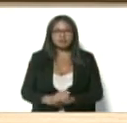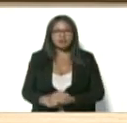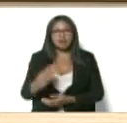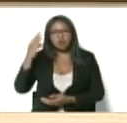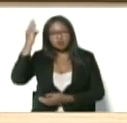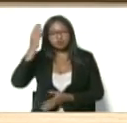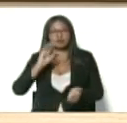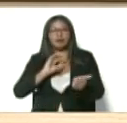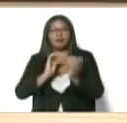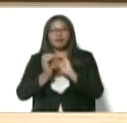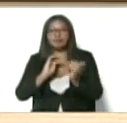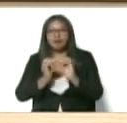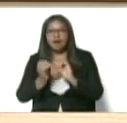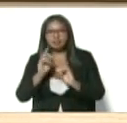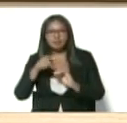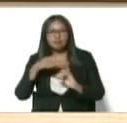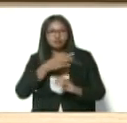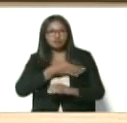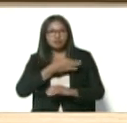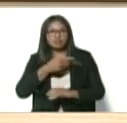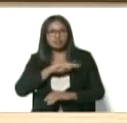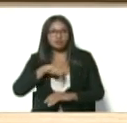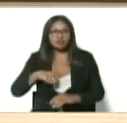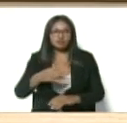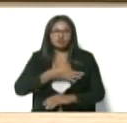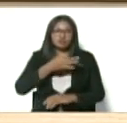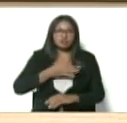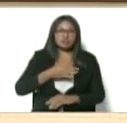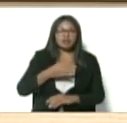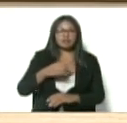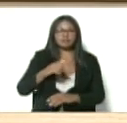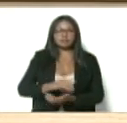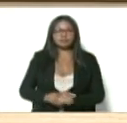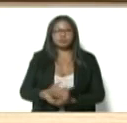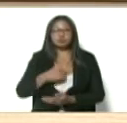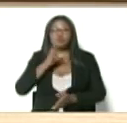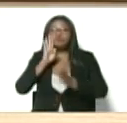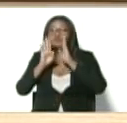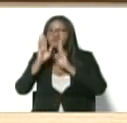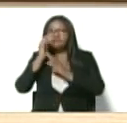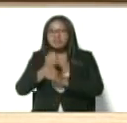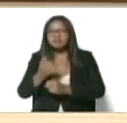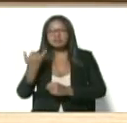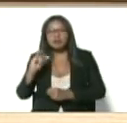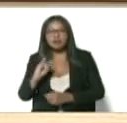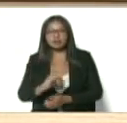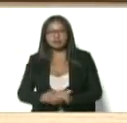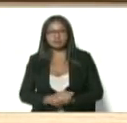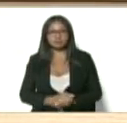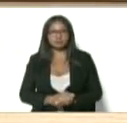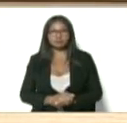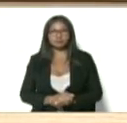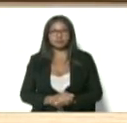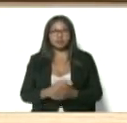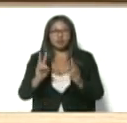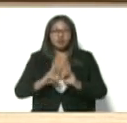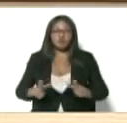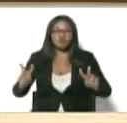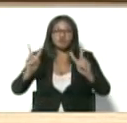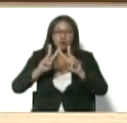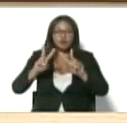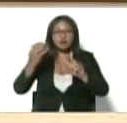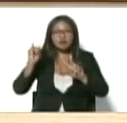éticas que hay en la sociedad colombiana yo confío mucho en la ética en la sensatez en los valores morales